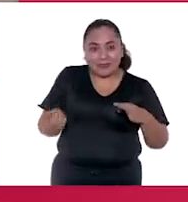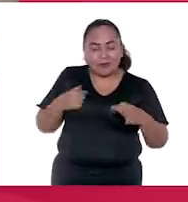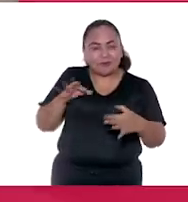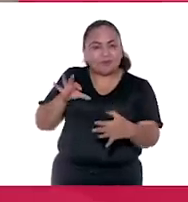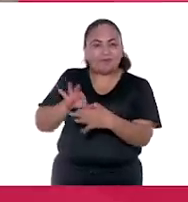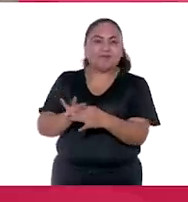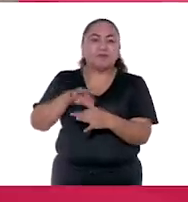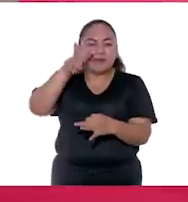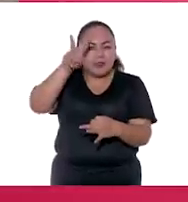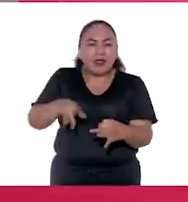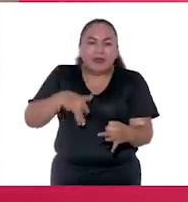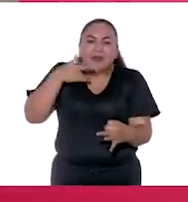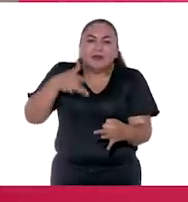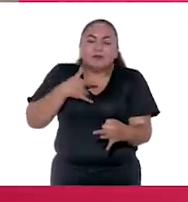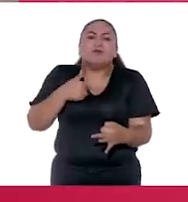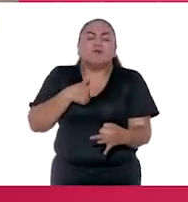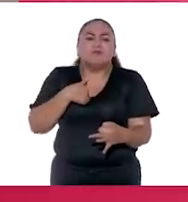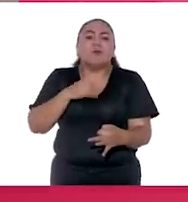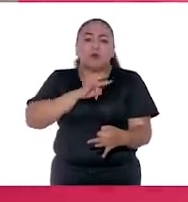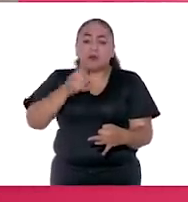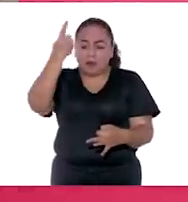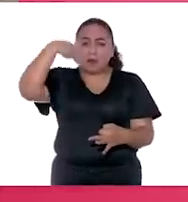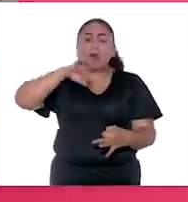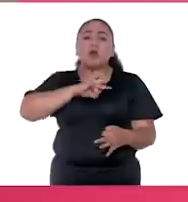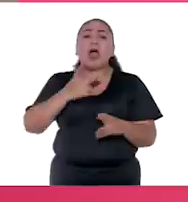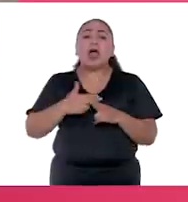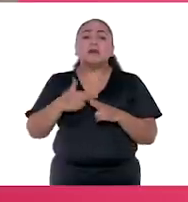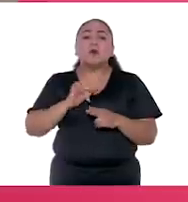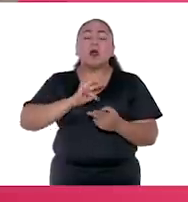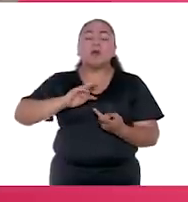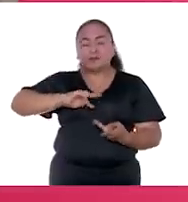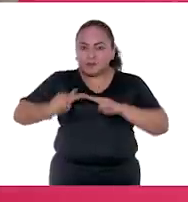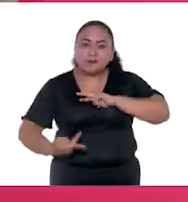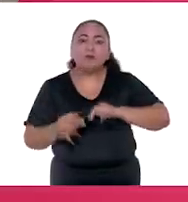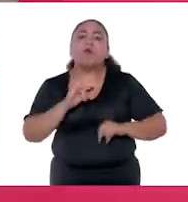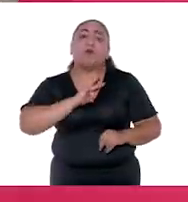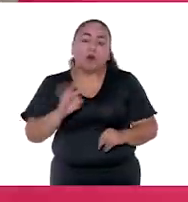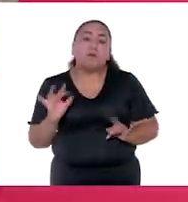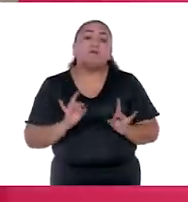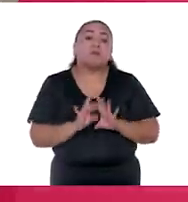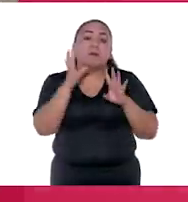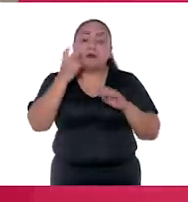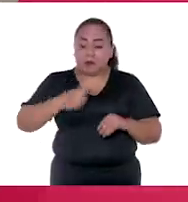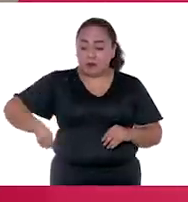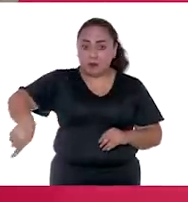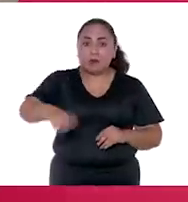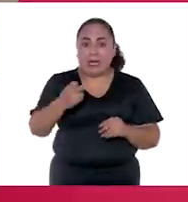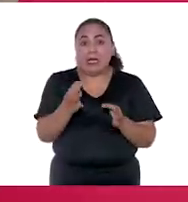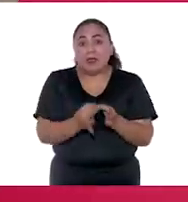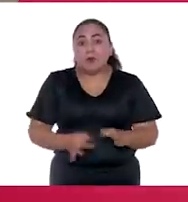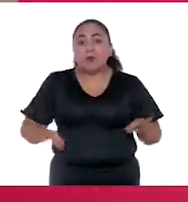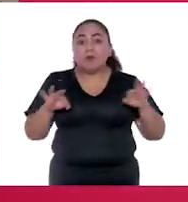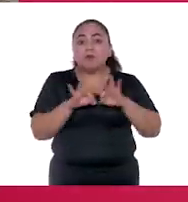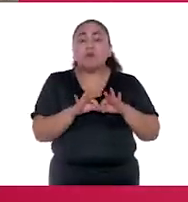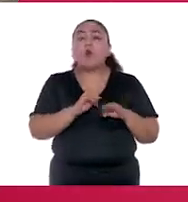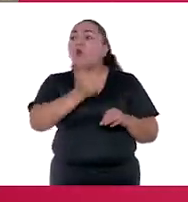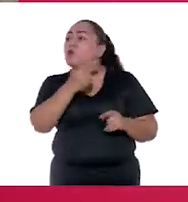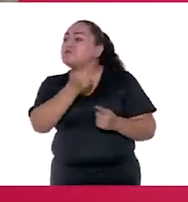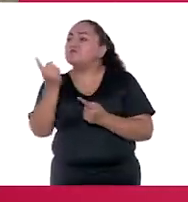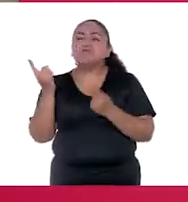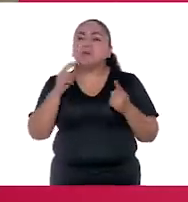Sentir que verdaderamente podemos ser tan vulnerable y que esto es más importante que cualquier otra